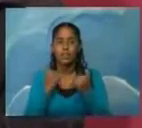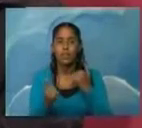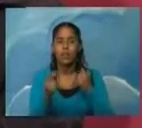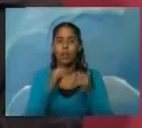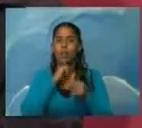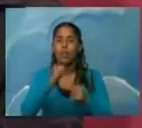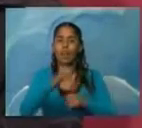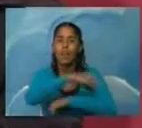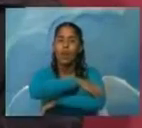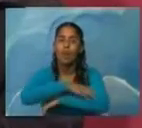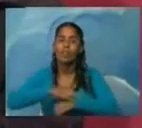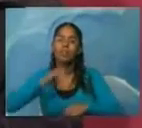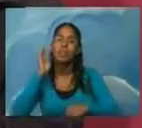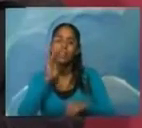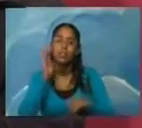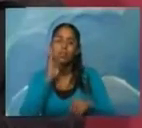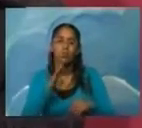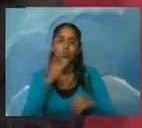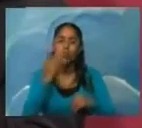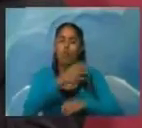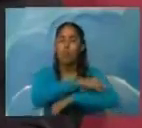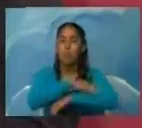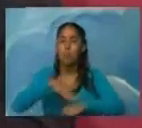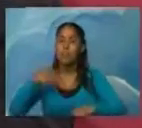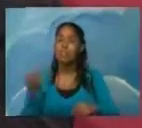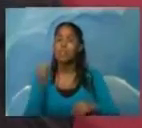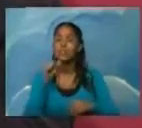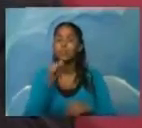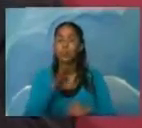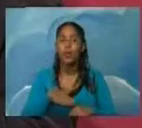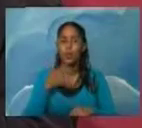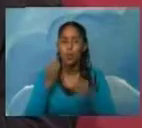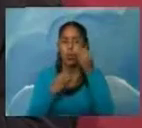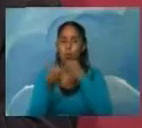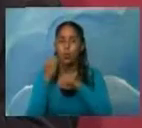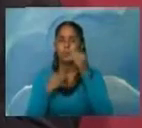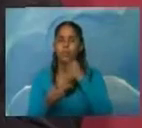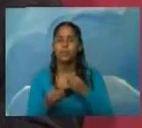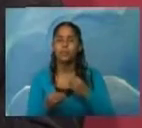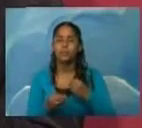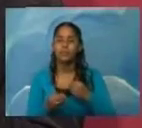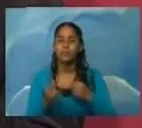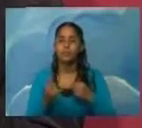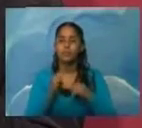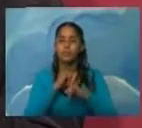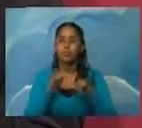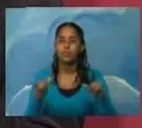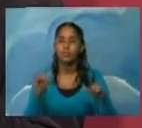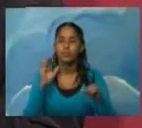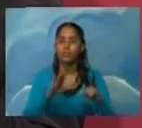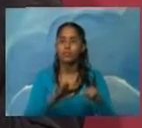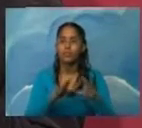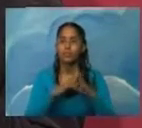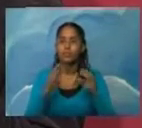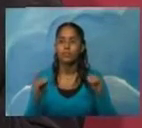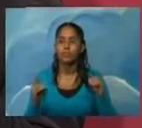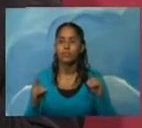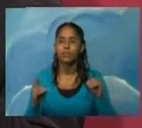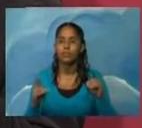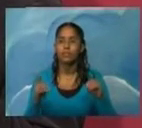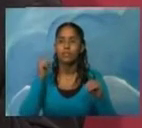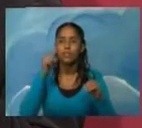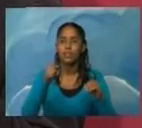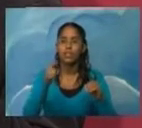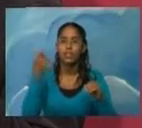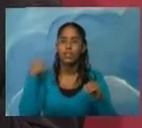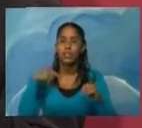los animales inmundos y los animales que podemos comer. Ahora no, Ramón, estamos ya. Ya vamos a entrar a la parte. Ahorita te toca